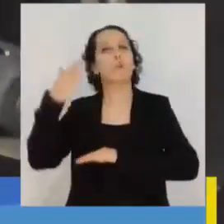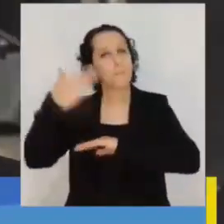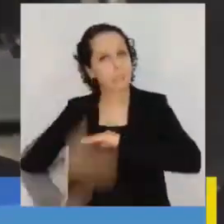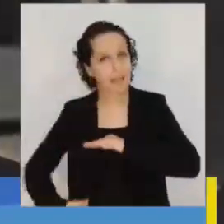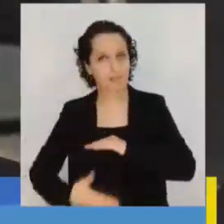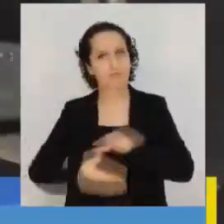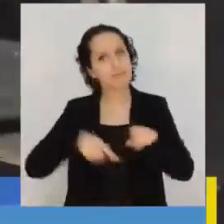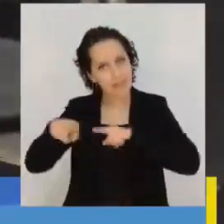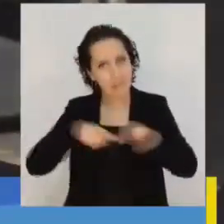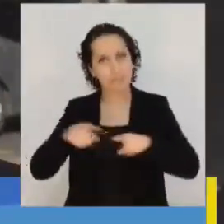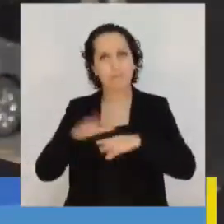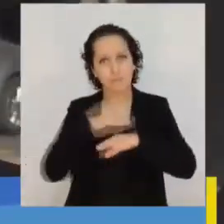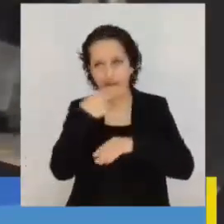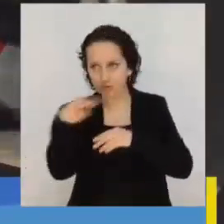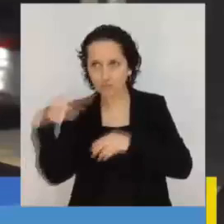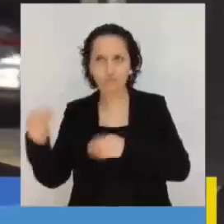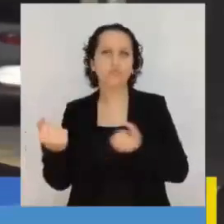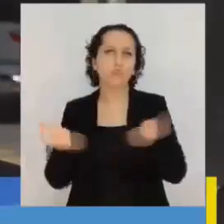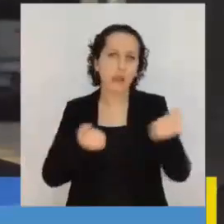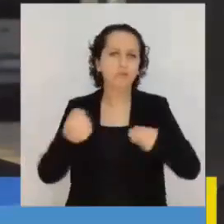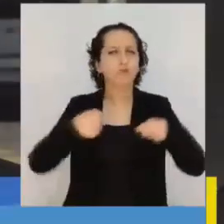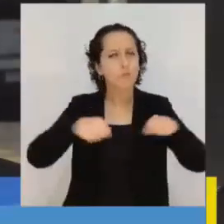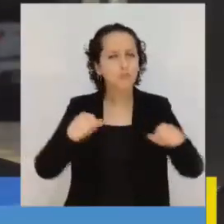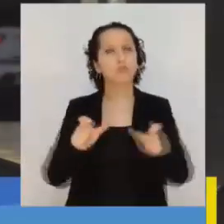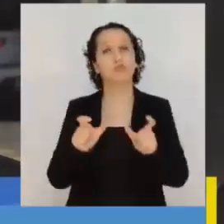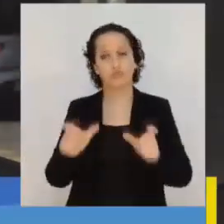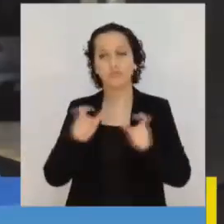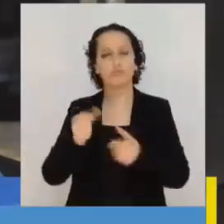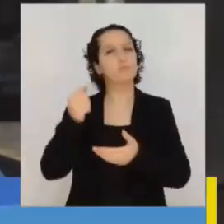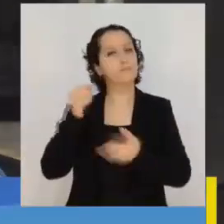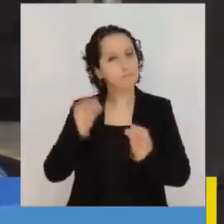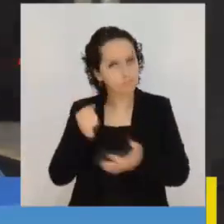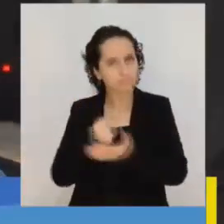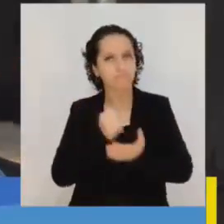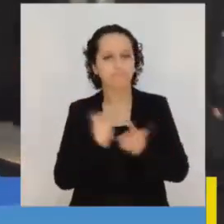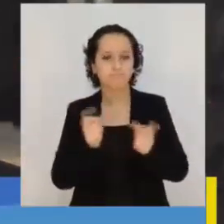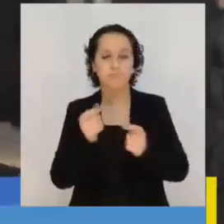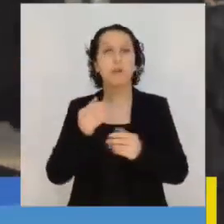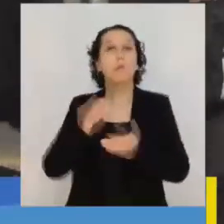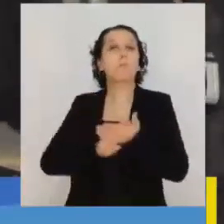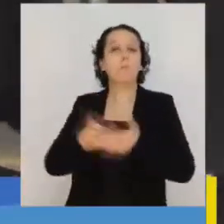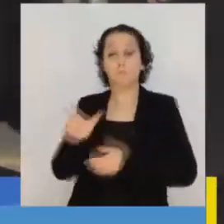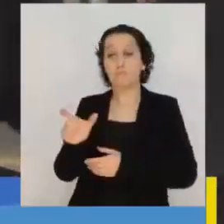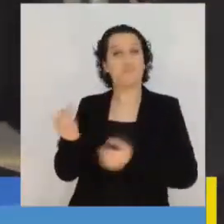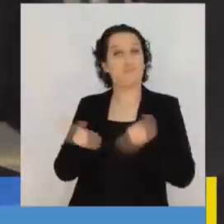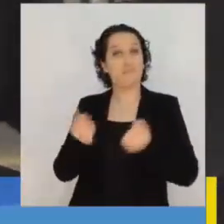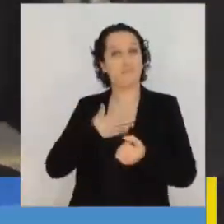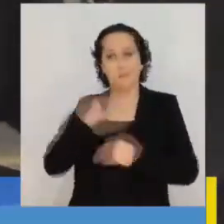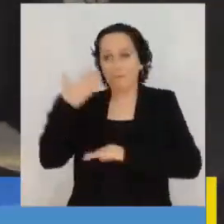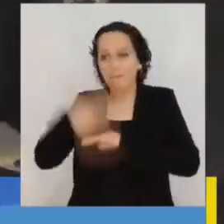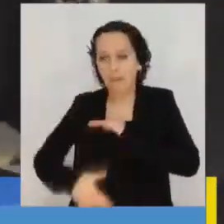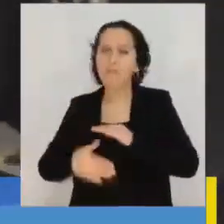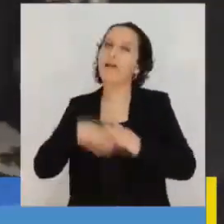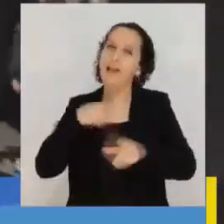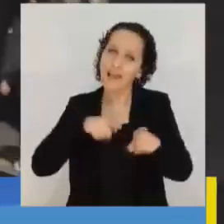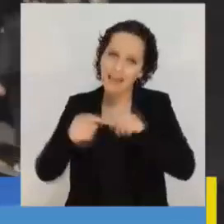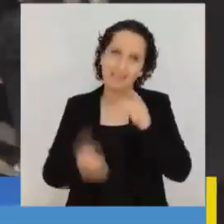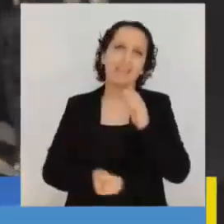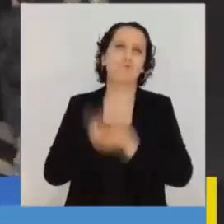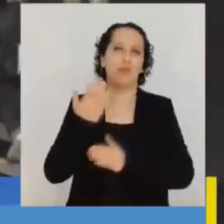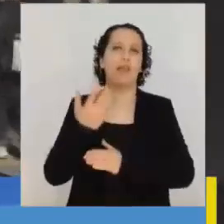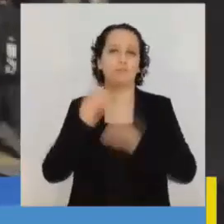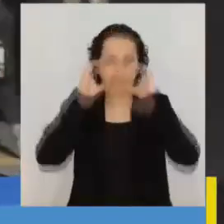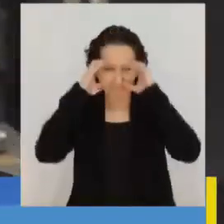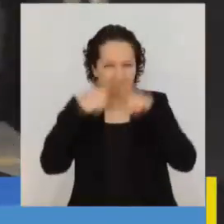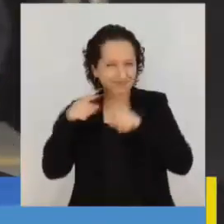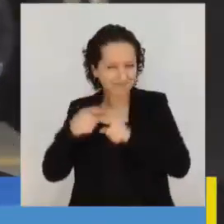2024. Así es que el llamado es a mantener la documentación al día, a renovar licencias de conducir y a poder